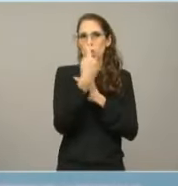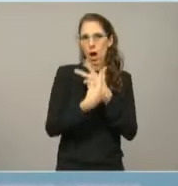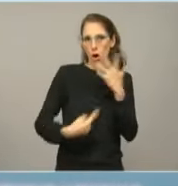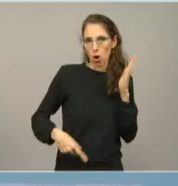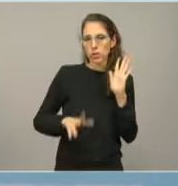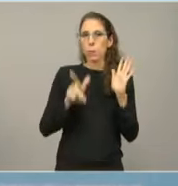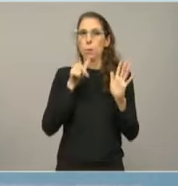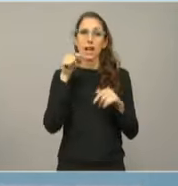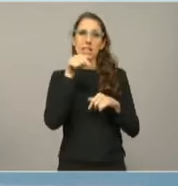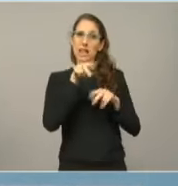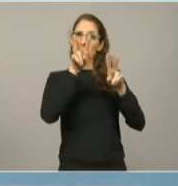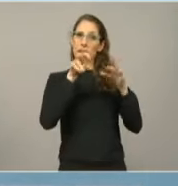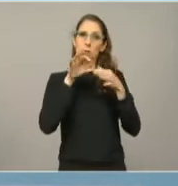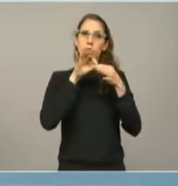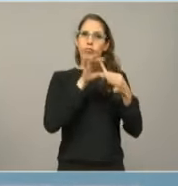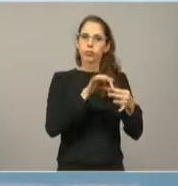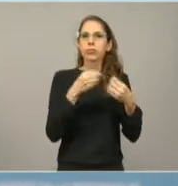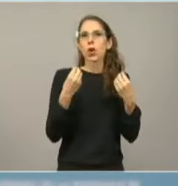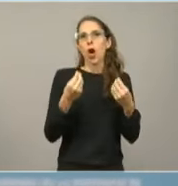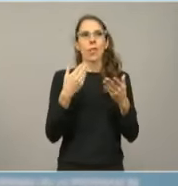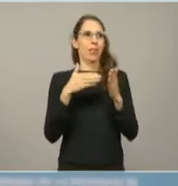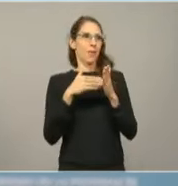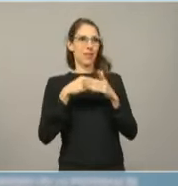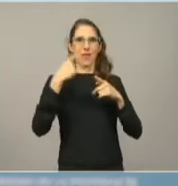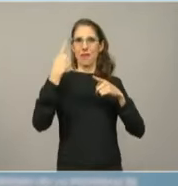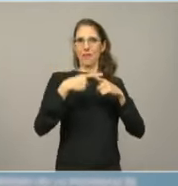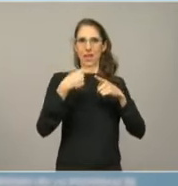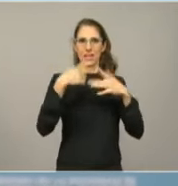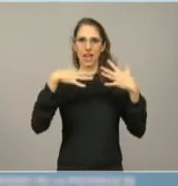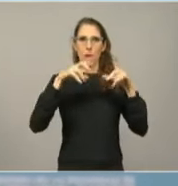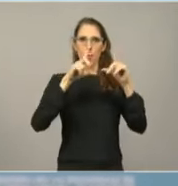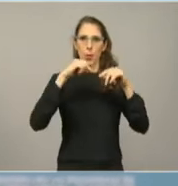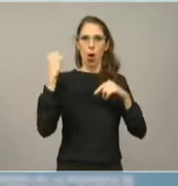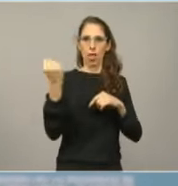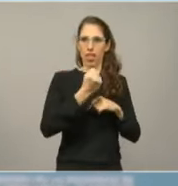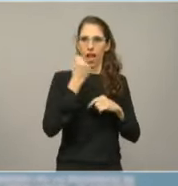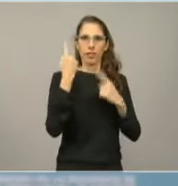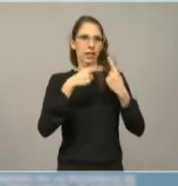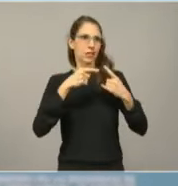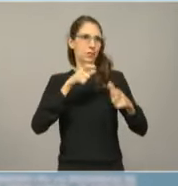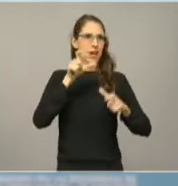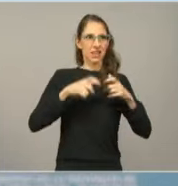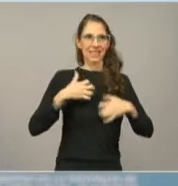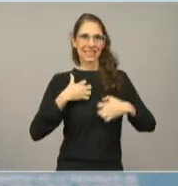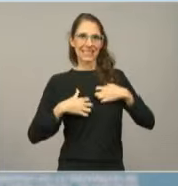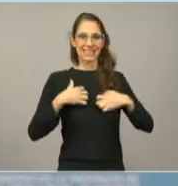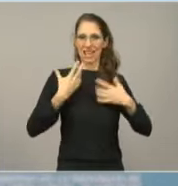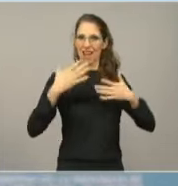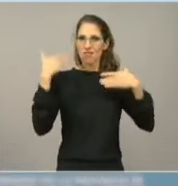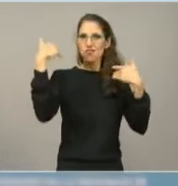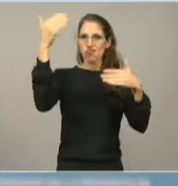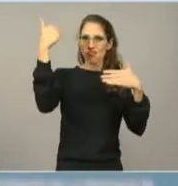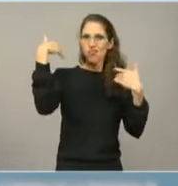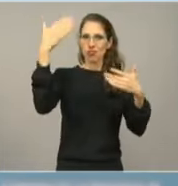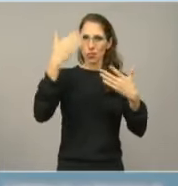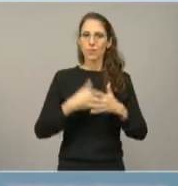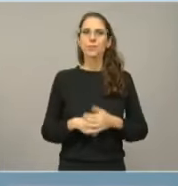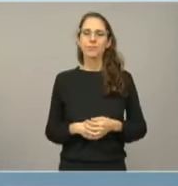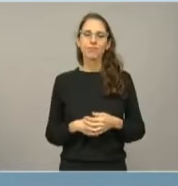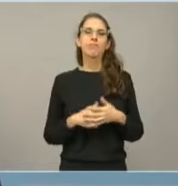el fervor natural de de un acto de una fecha tan importante Sí me parece que y